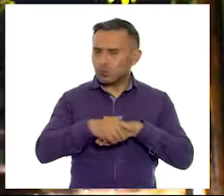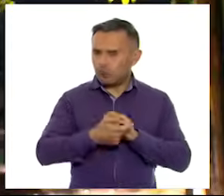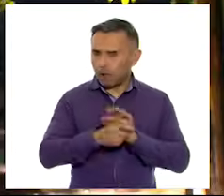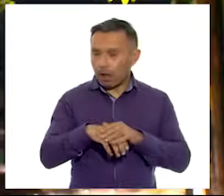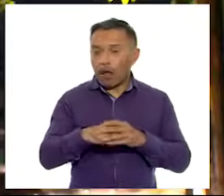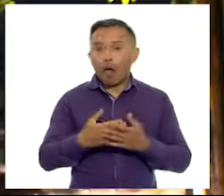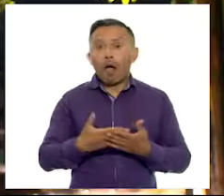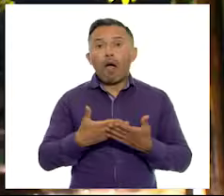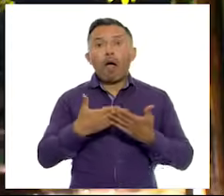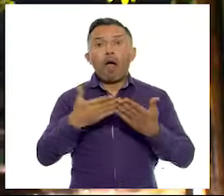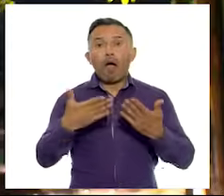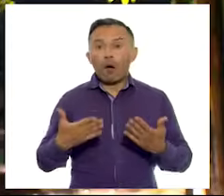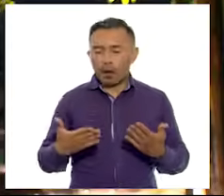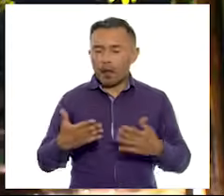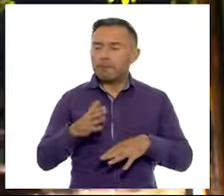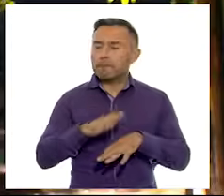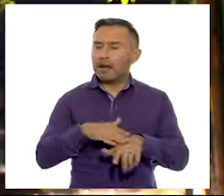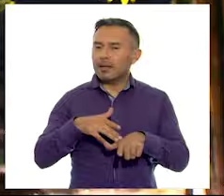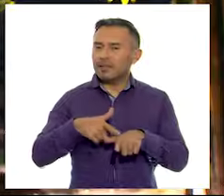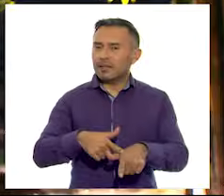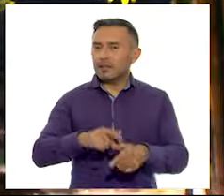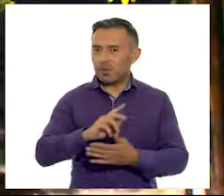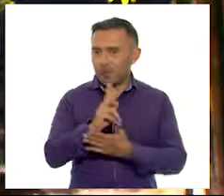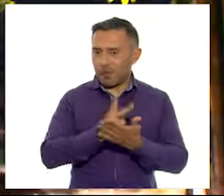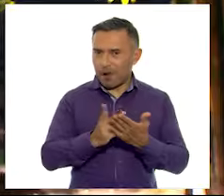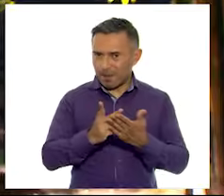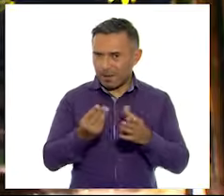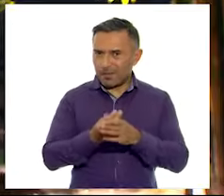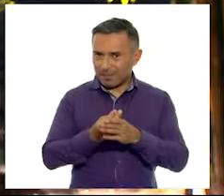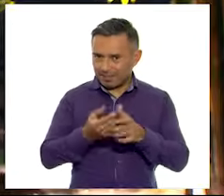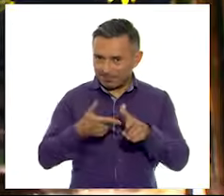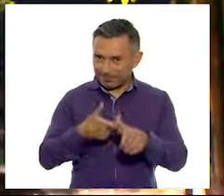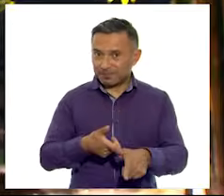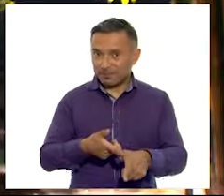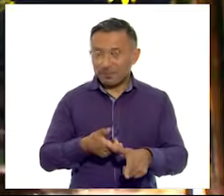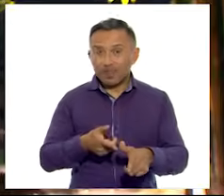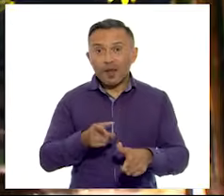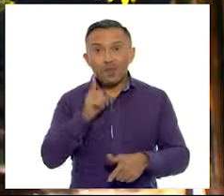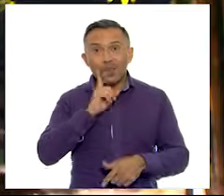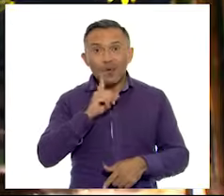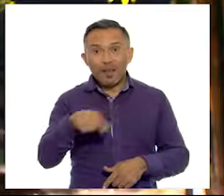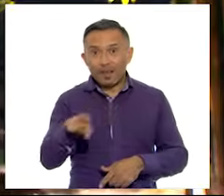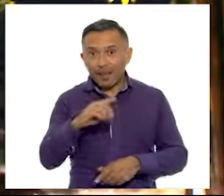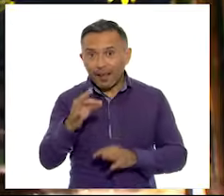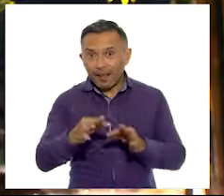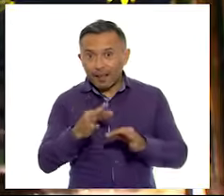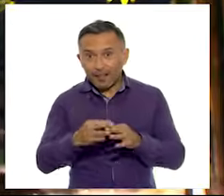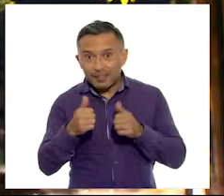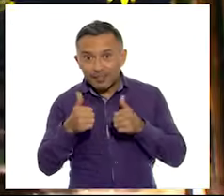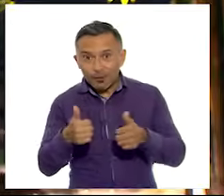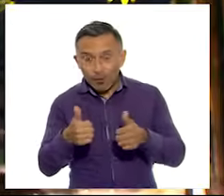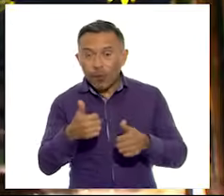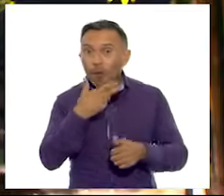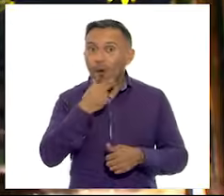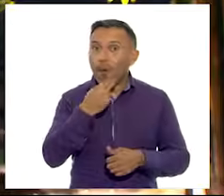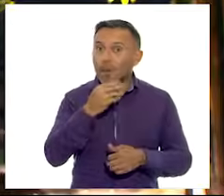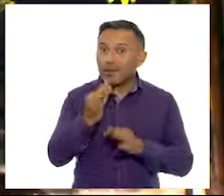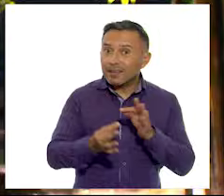es momento de seguir con el programa de hoy. ¿Listas? ¿Listos?